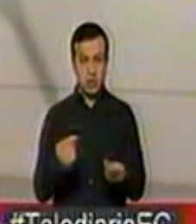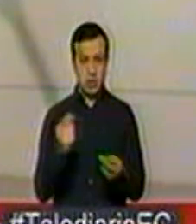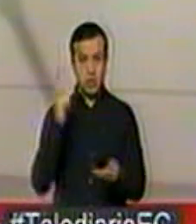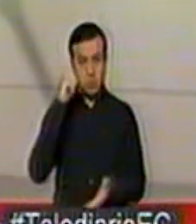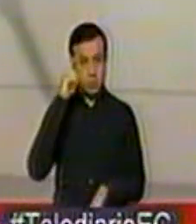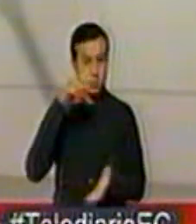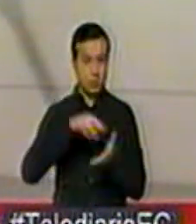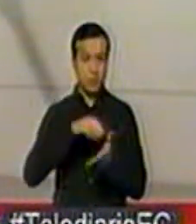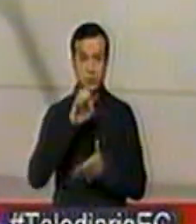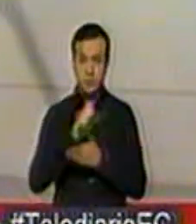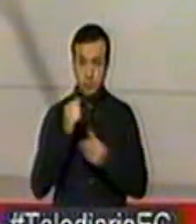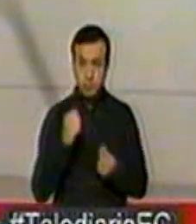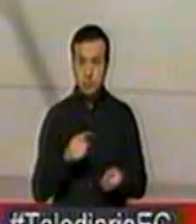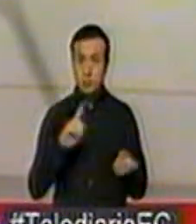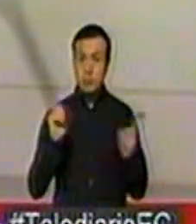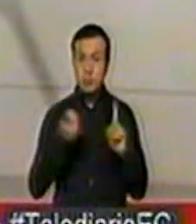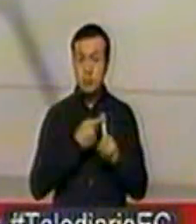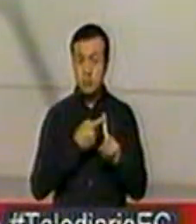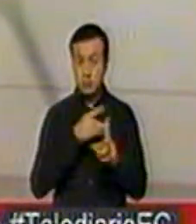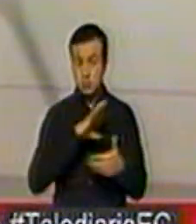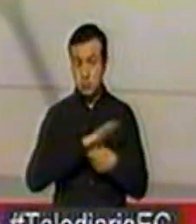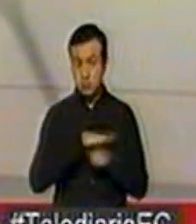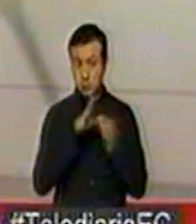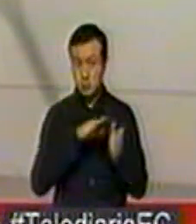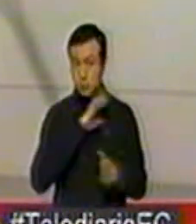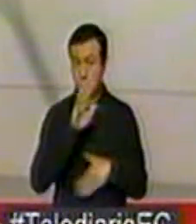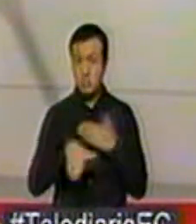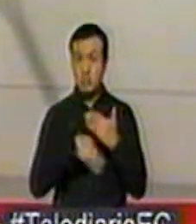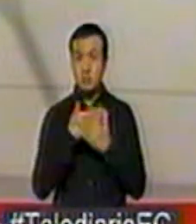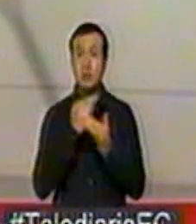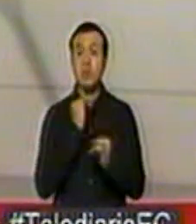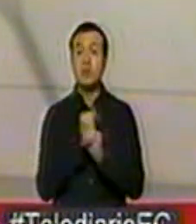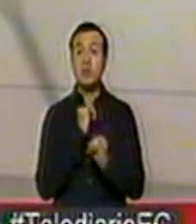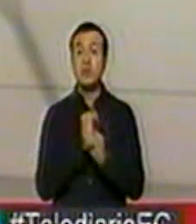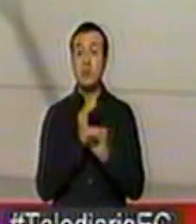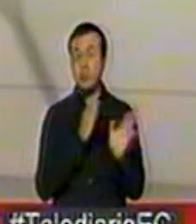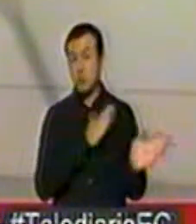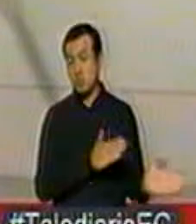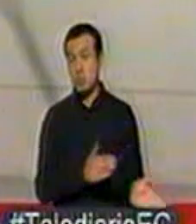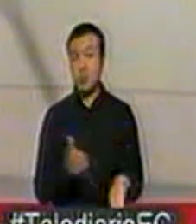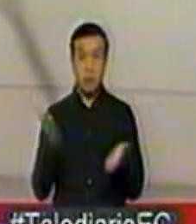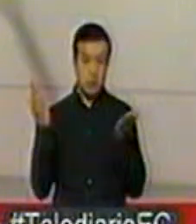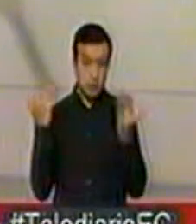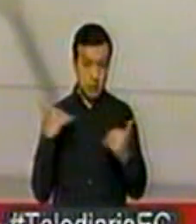Estado ecuatoriano, no solamente a la Cancillería, sino a todas las instituciones que están vinculadas